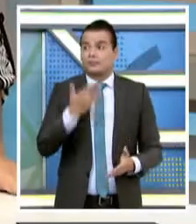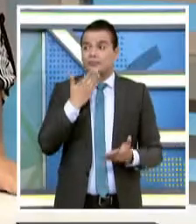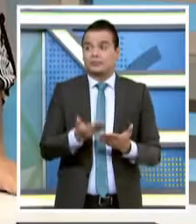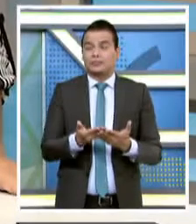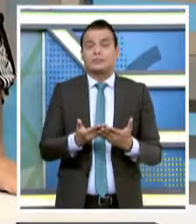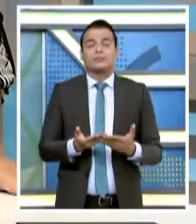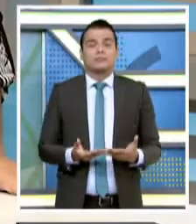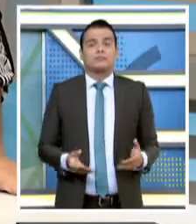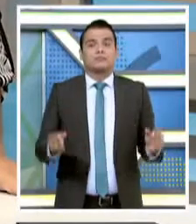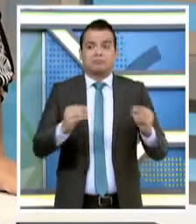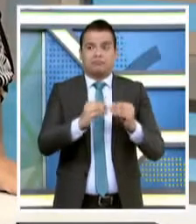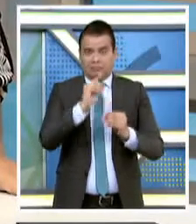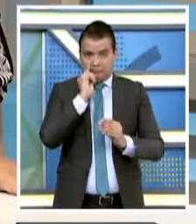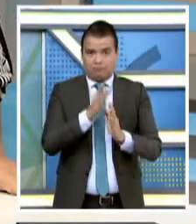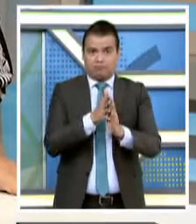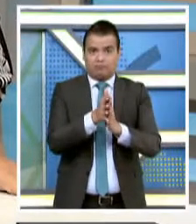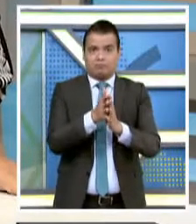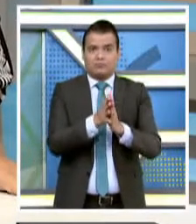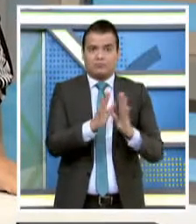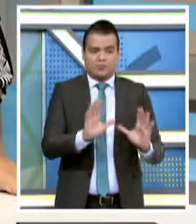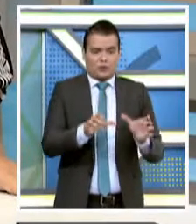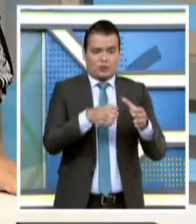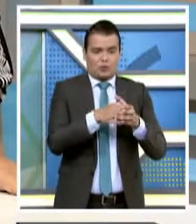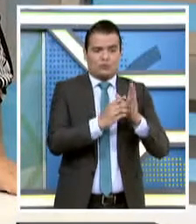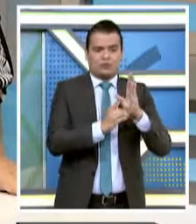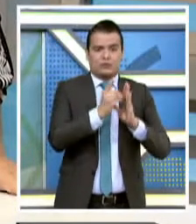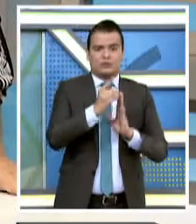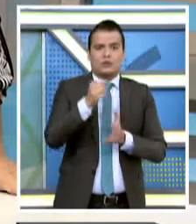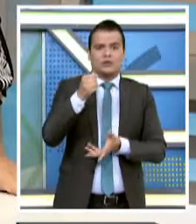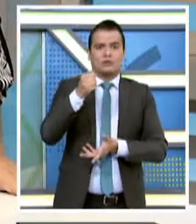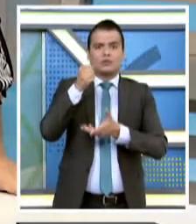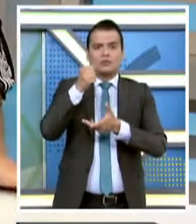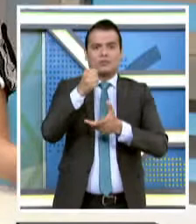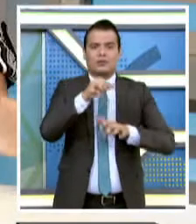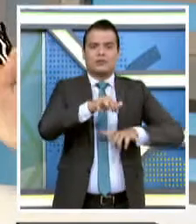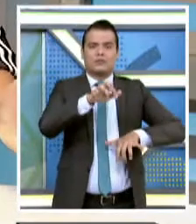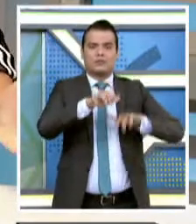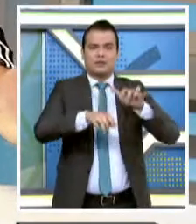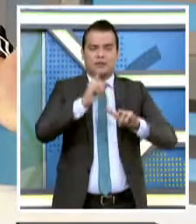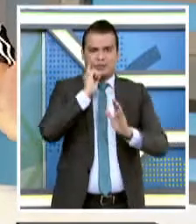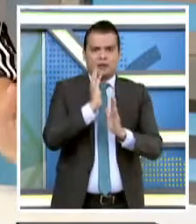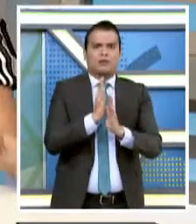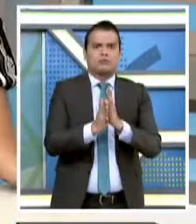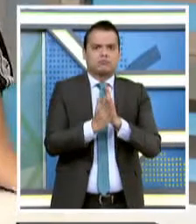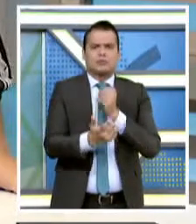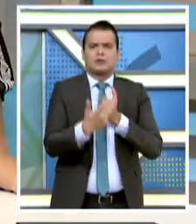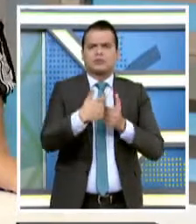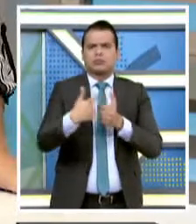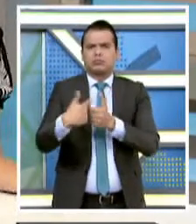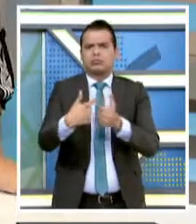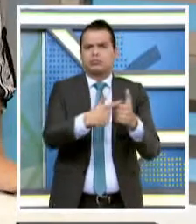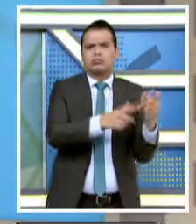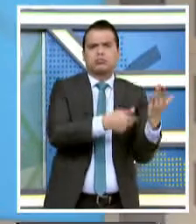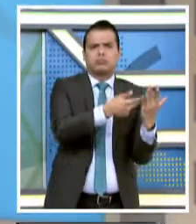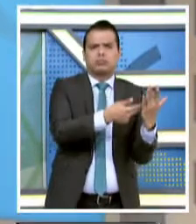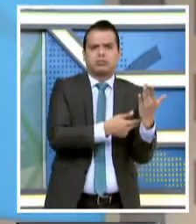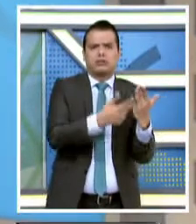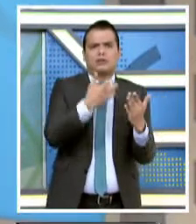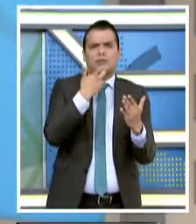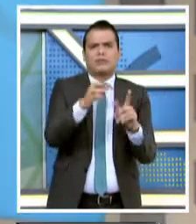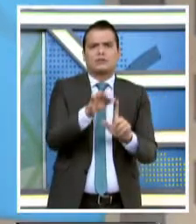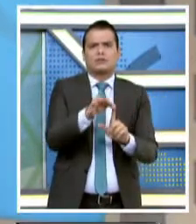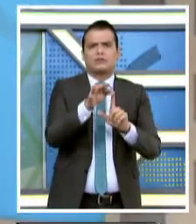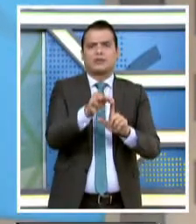Gracias, Jairo. Y precisamente desde la Secretaría de Desarrollo Económico informaron que continúa la reactivación económica de Cali. Cerca